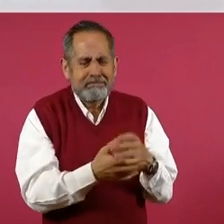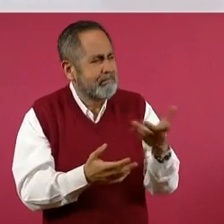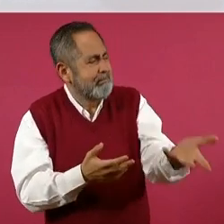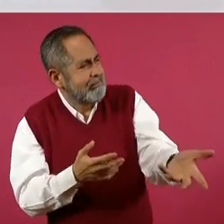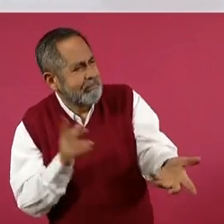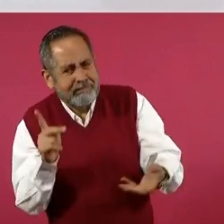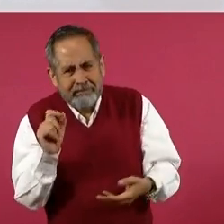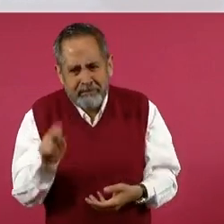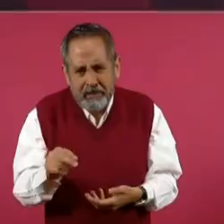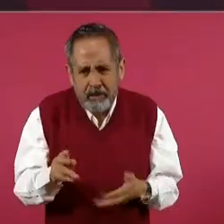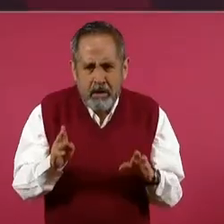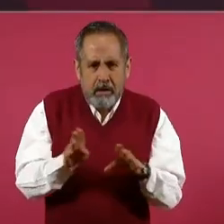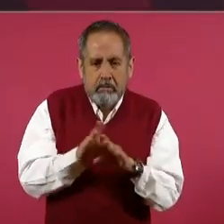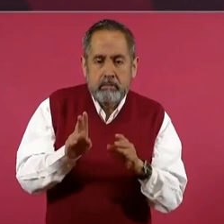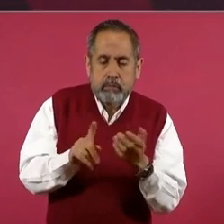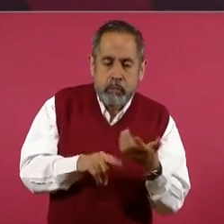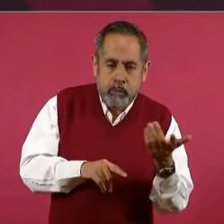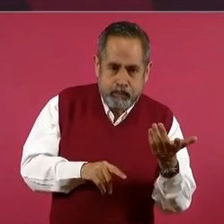pero